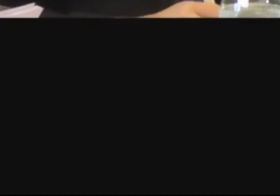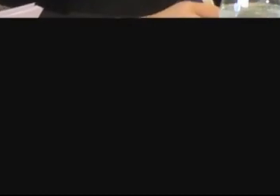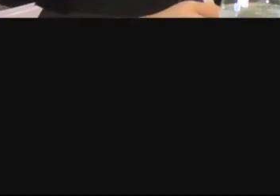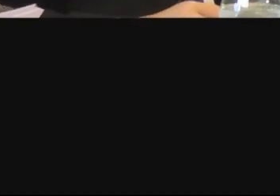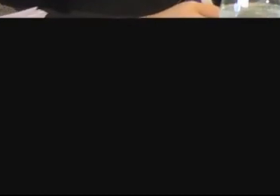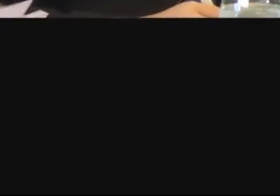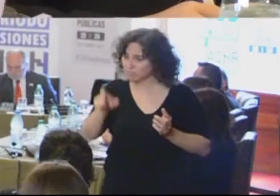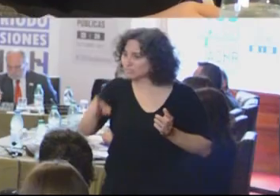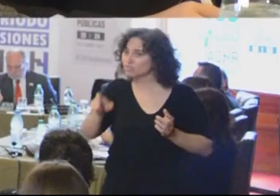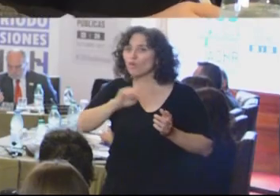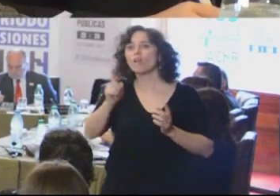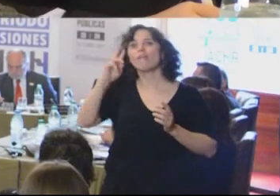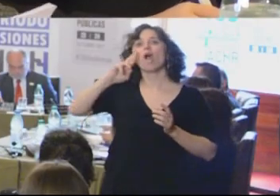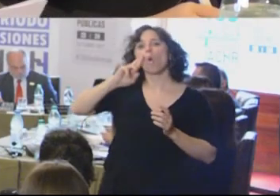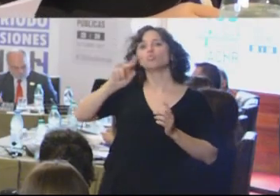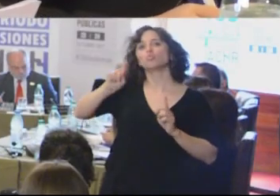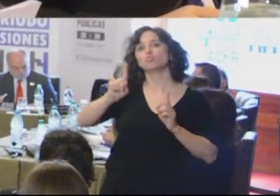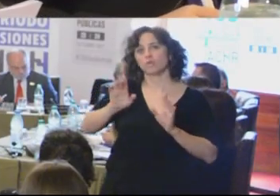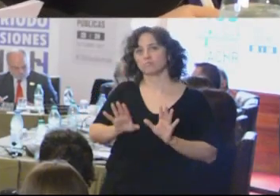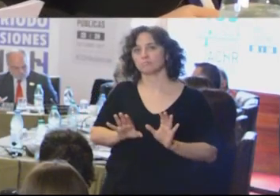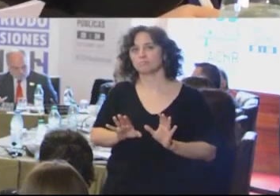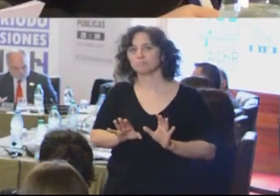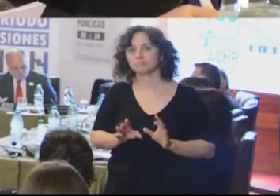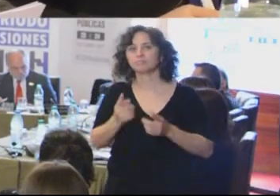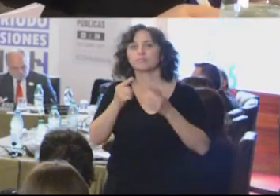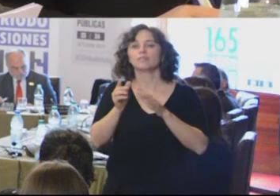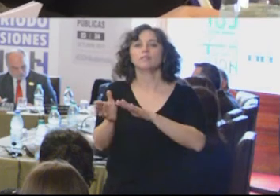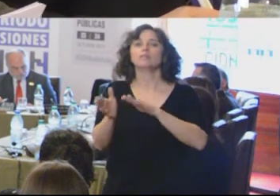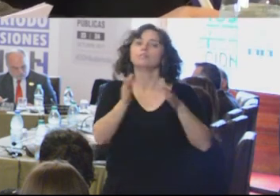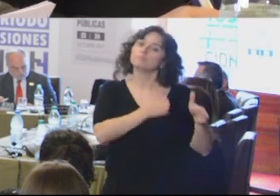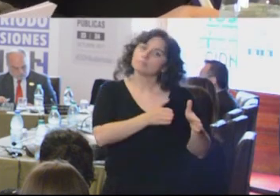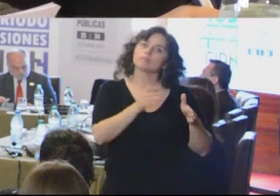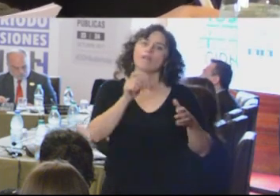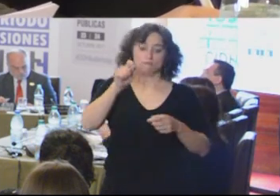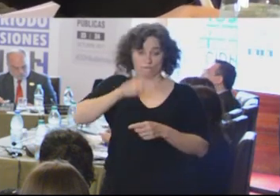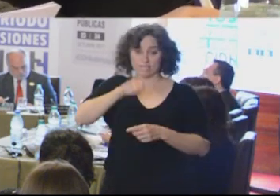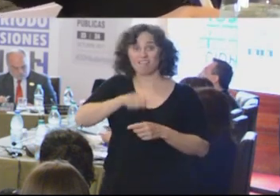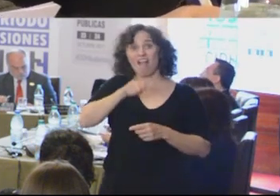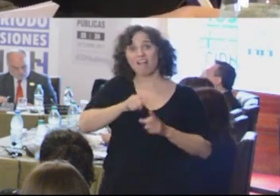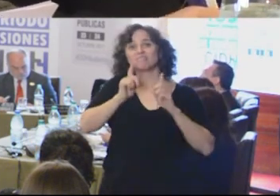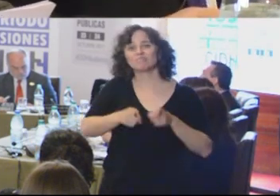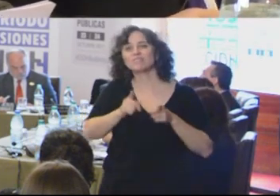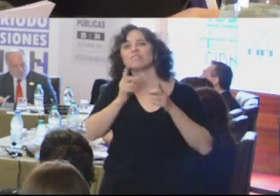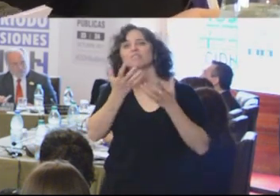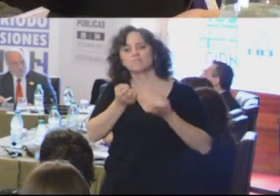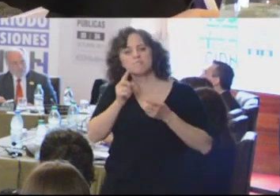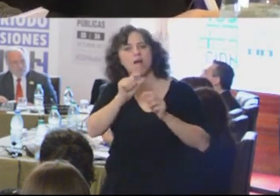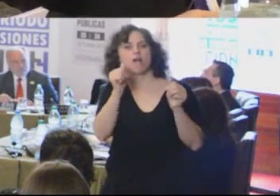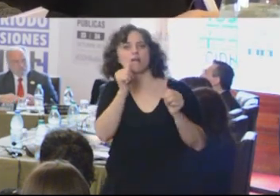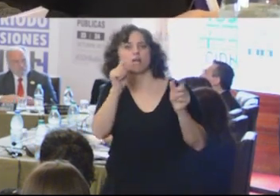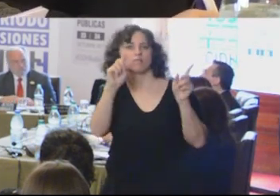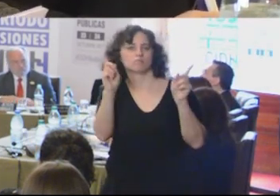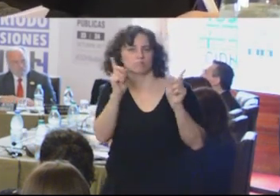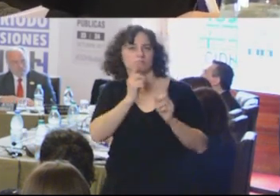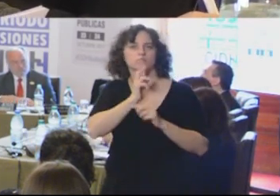conductas punibles que son prescriptibles por otro lado la fiscalía ha tenido la misma resolución para investigar